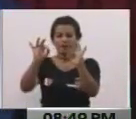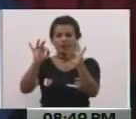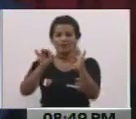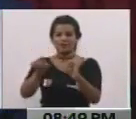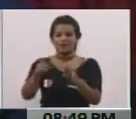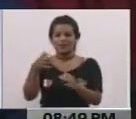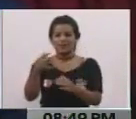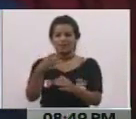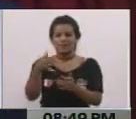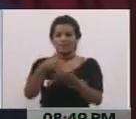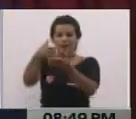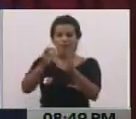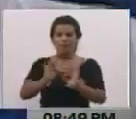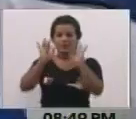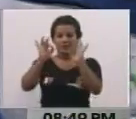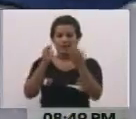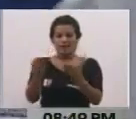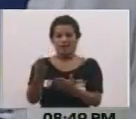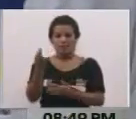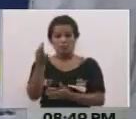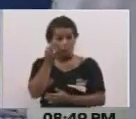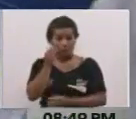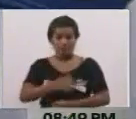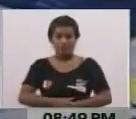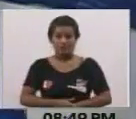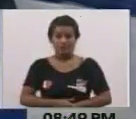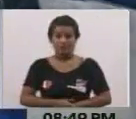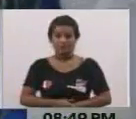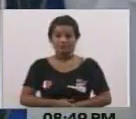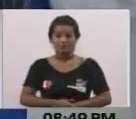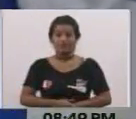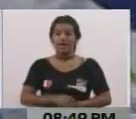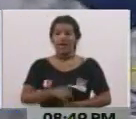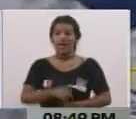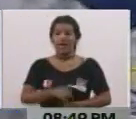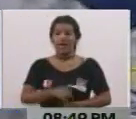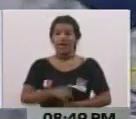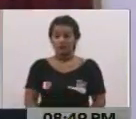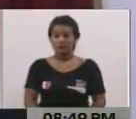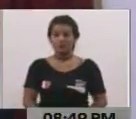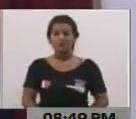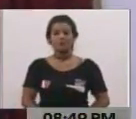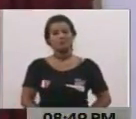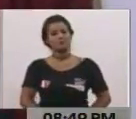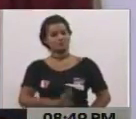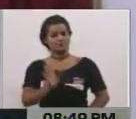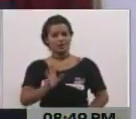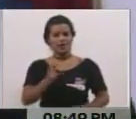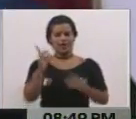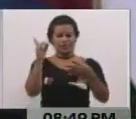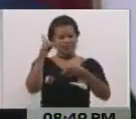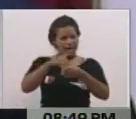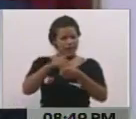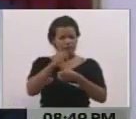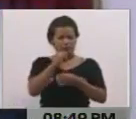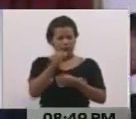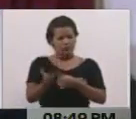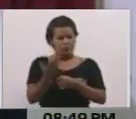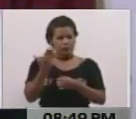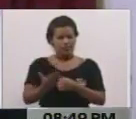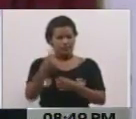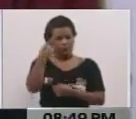Generalísimo Francisco de Miranda en su primera clase aquí. Vamos a algunos datos y recordábamos que